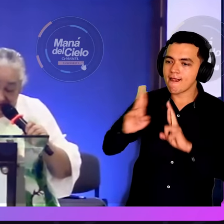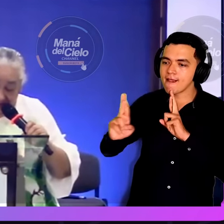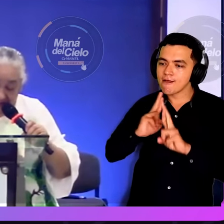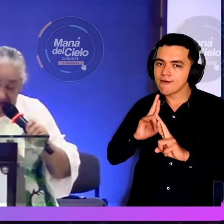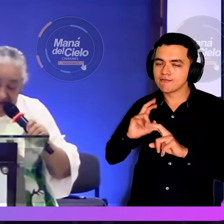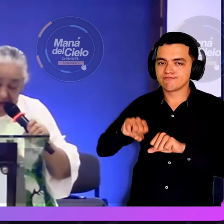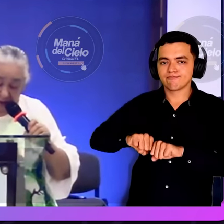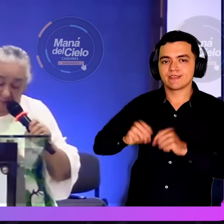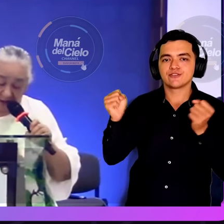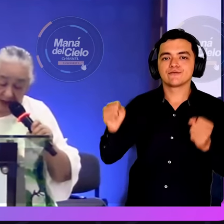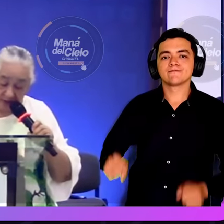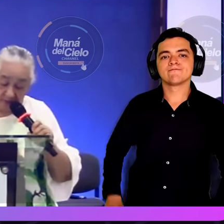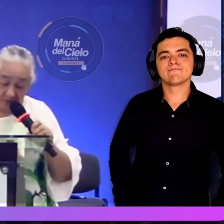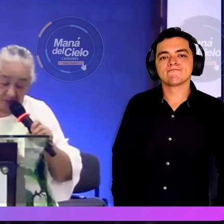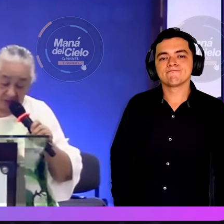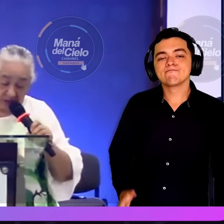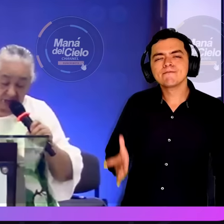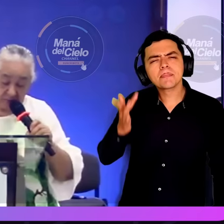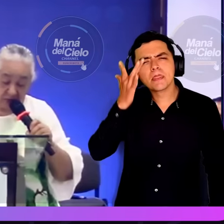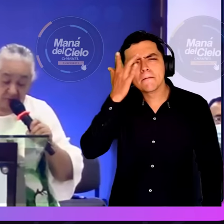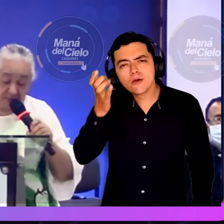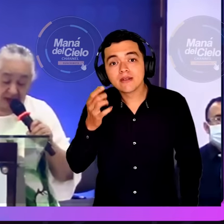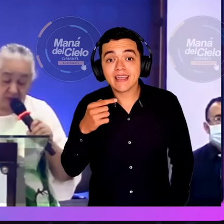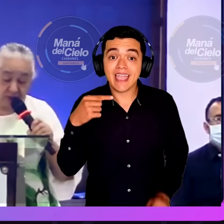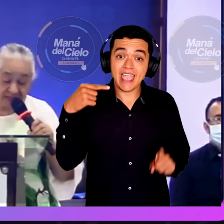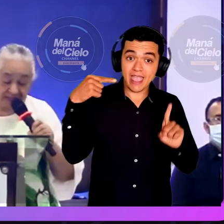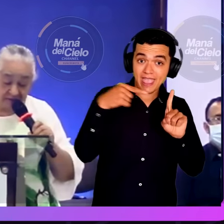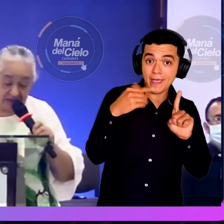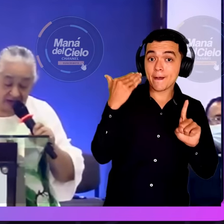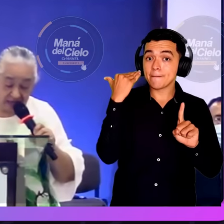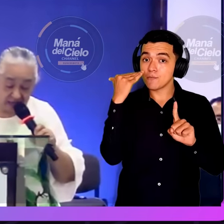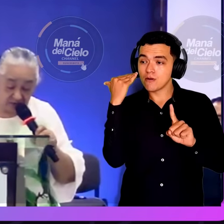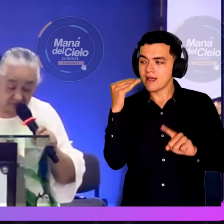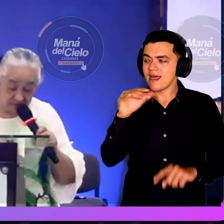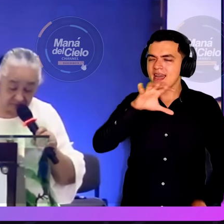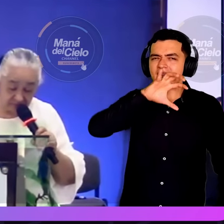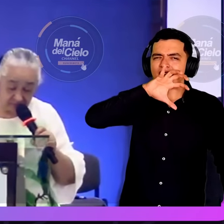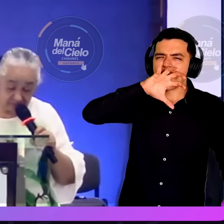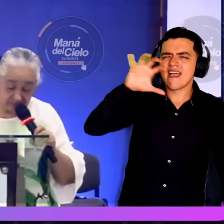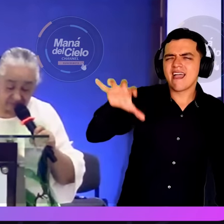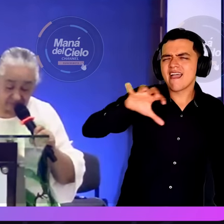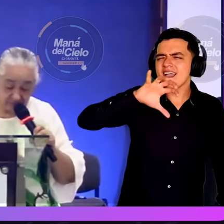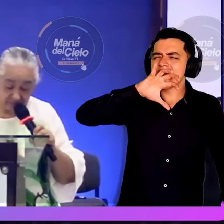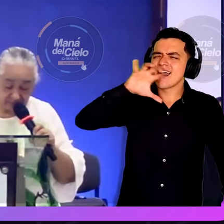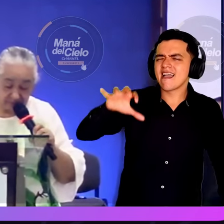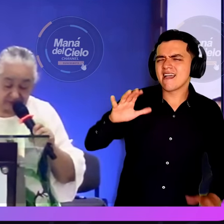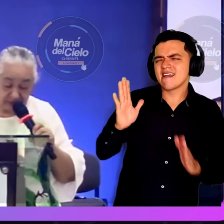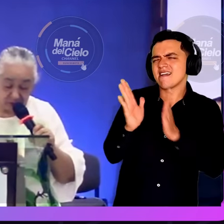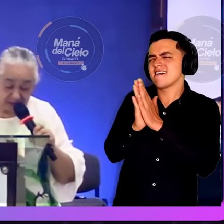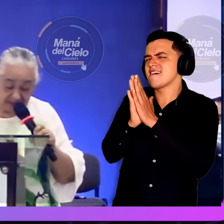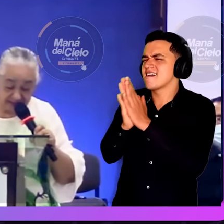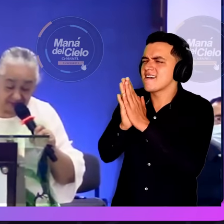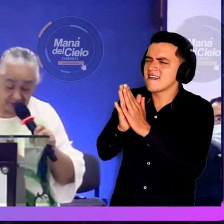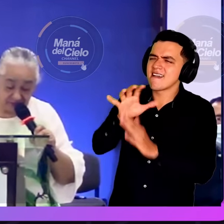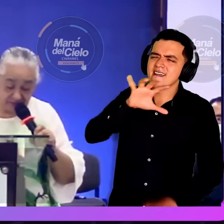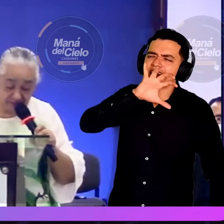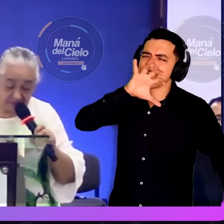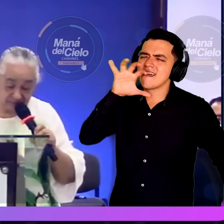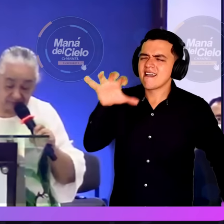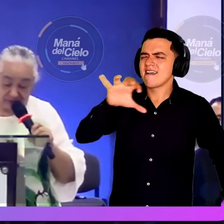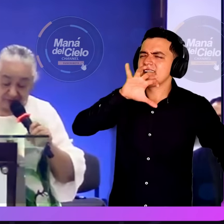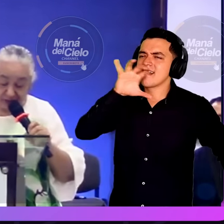Abrí yo a mi amado, pero mi amado ya se había ido. Bendito sea el